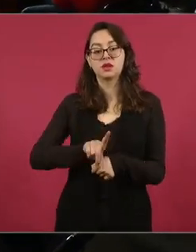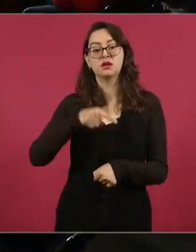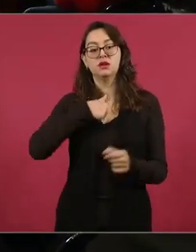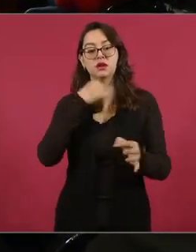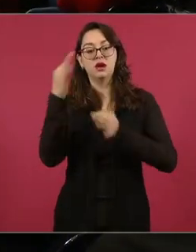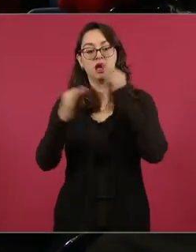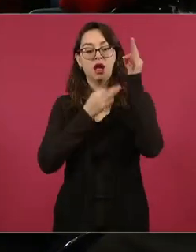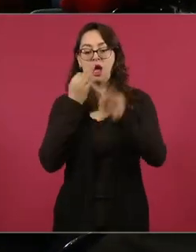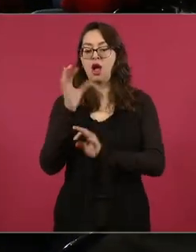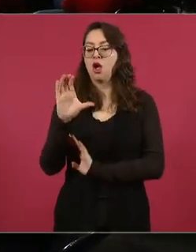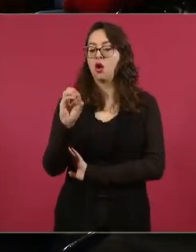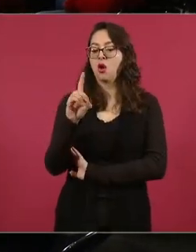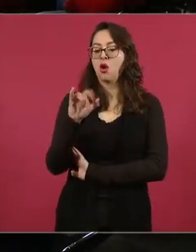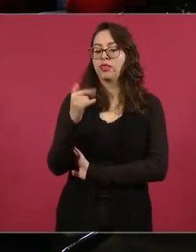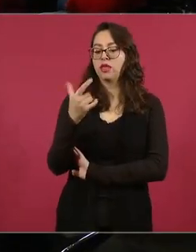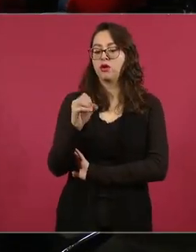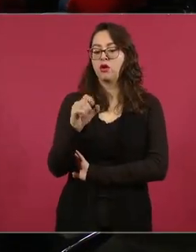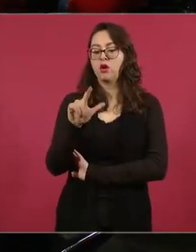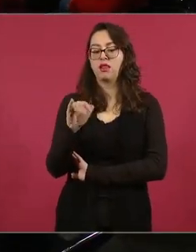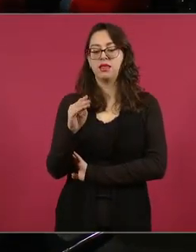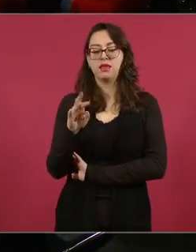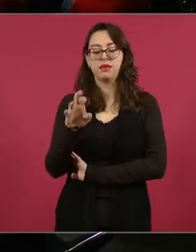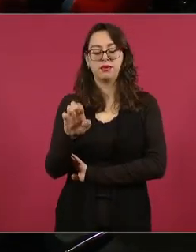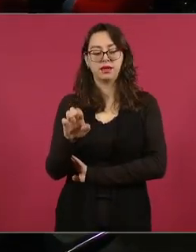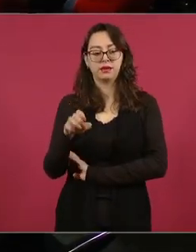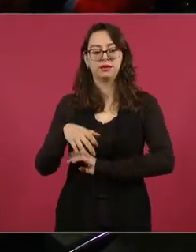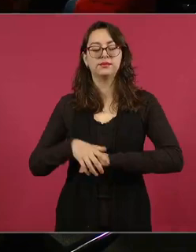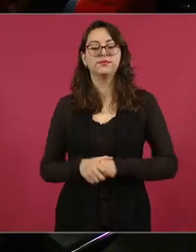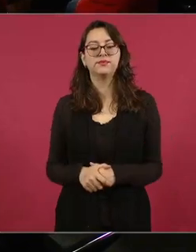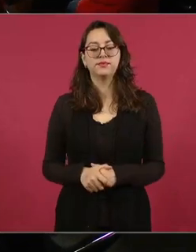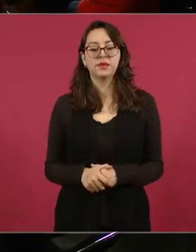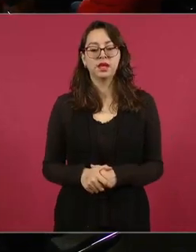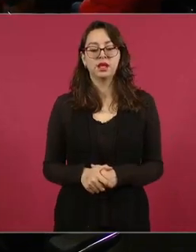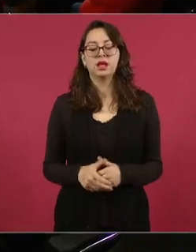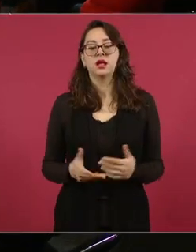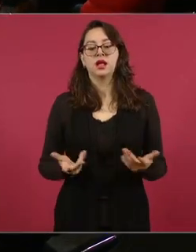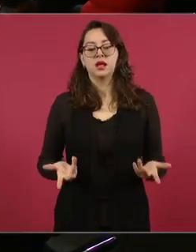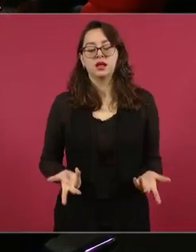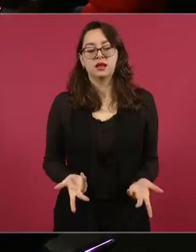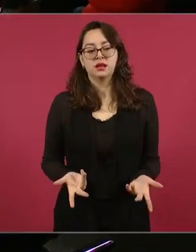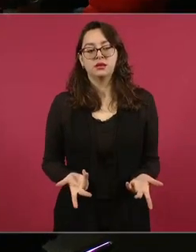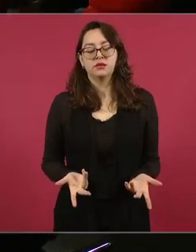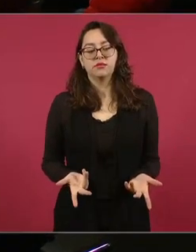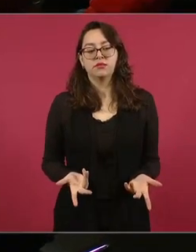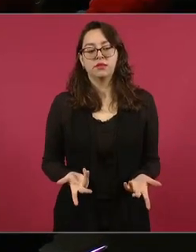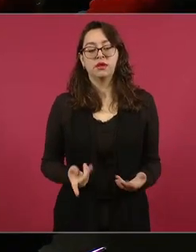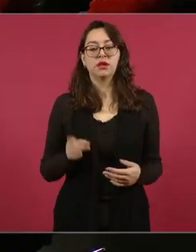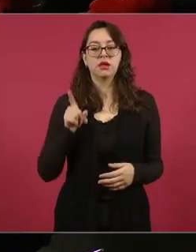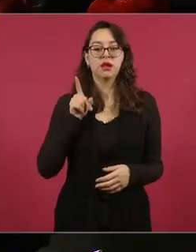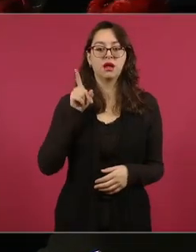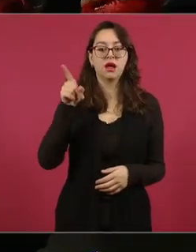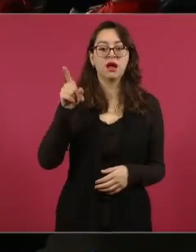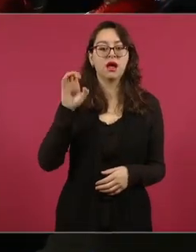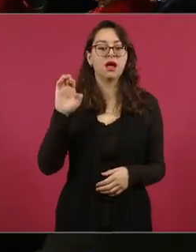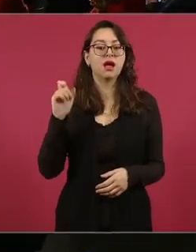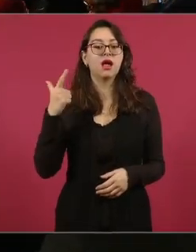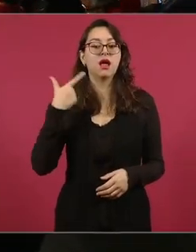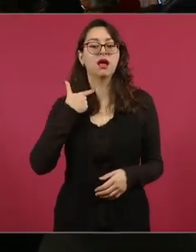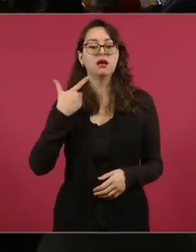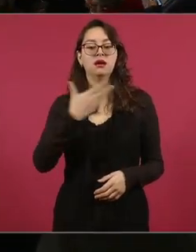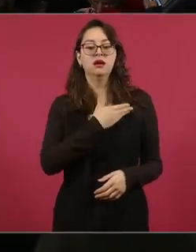.mx. Primera pregunta, señor presidente. Al celebrar su triunfo en Ayahuasca, el expresidente Donald Trump